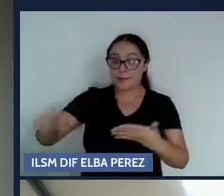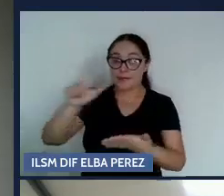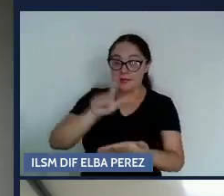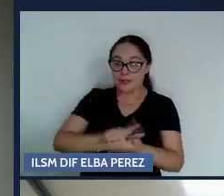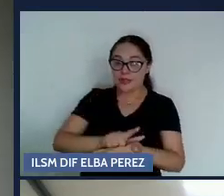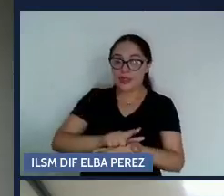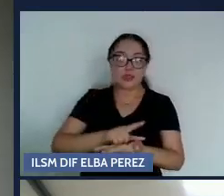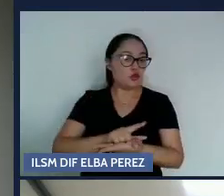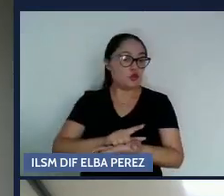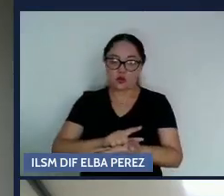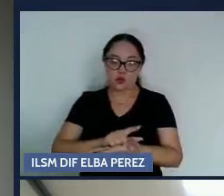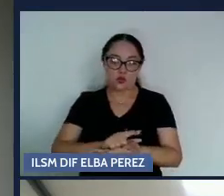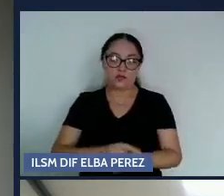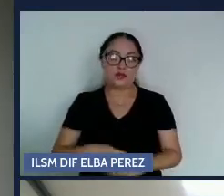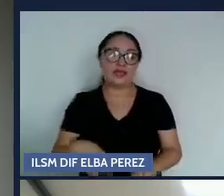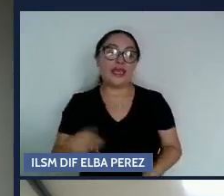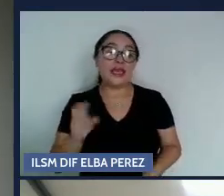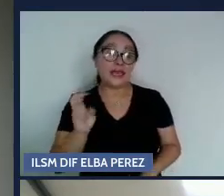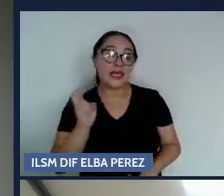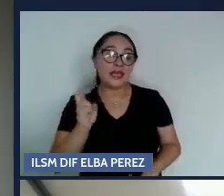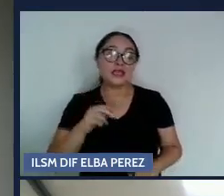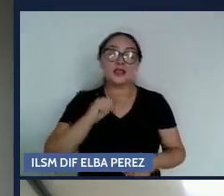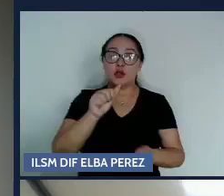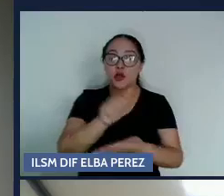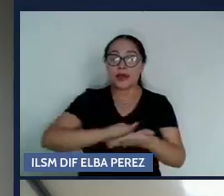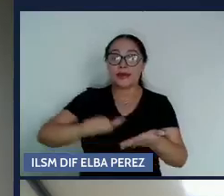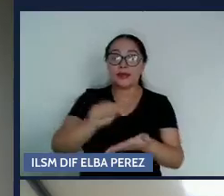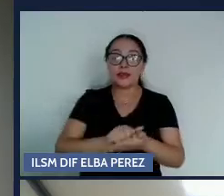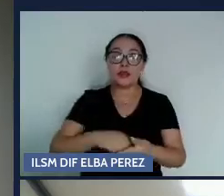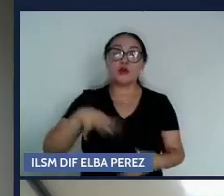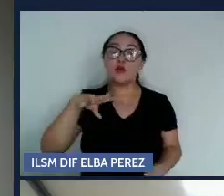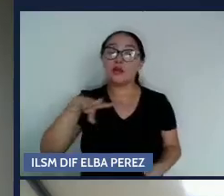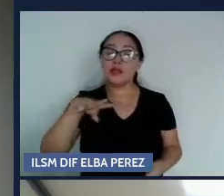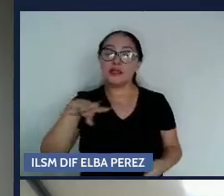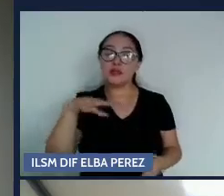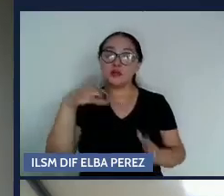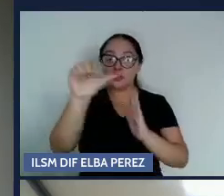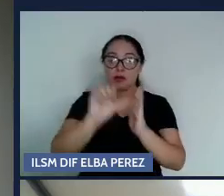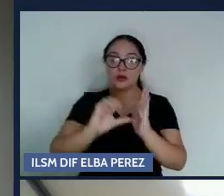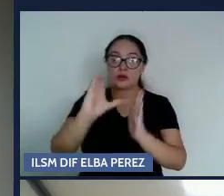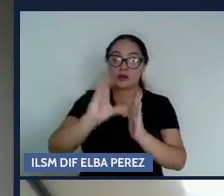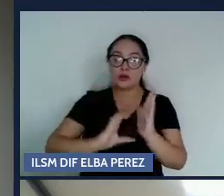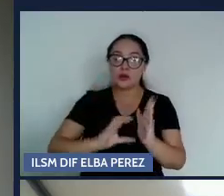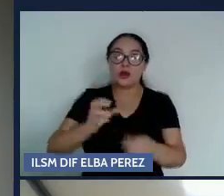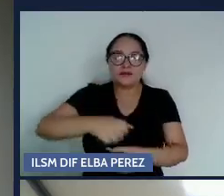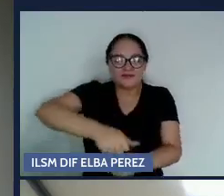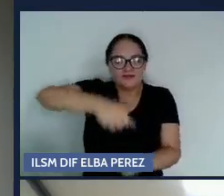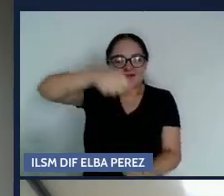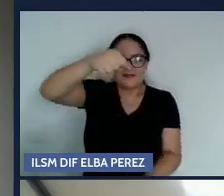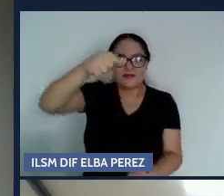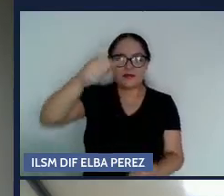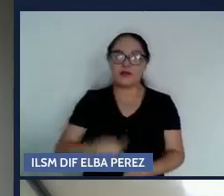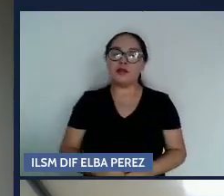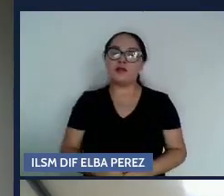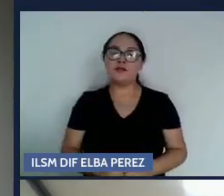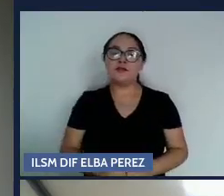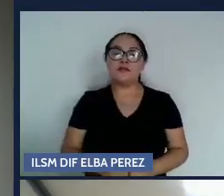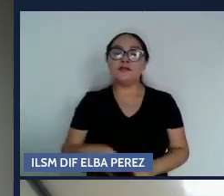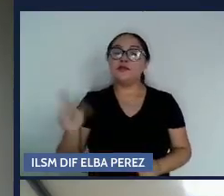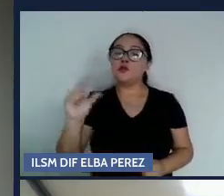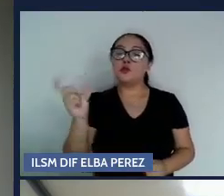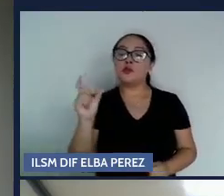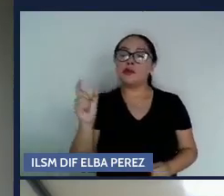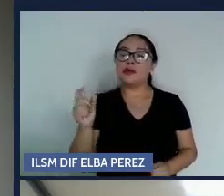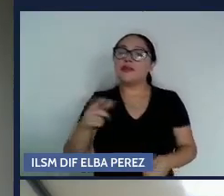en el artículo 19 constitucional, el cual nos dice que cuando haya uso de programas sociales